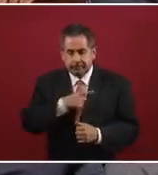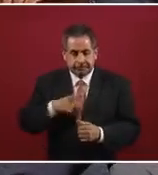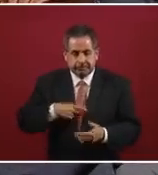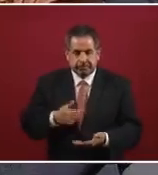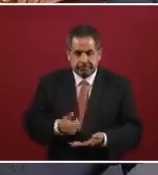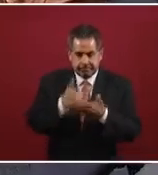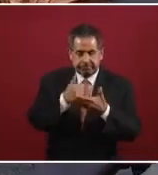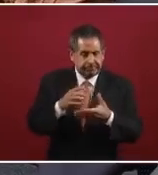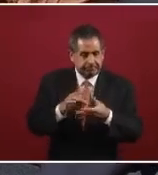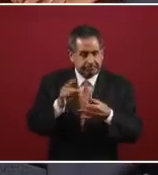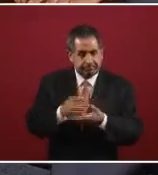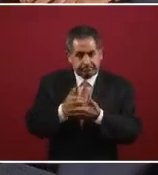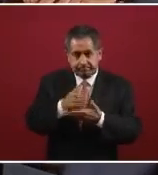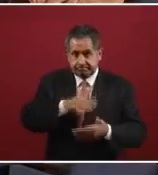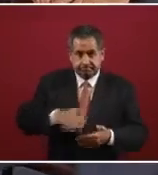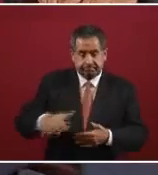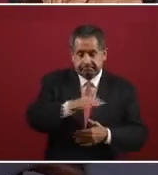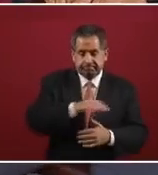ayudar